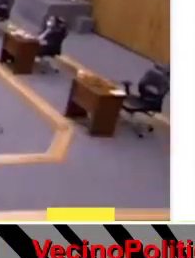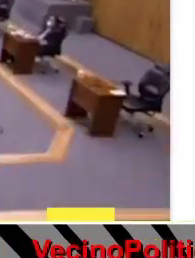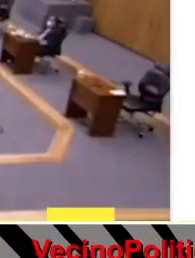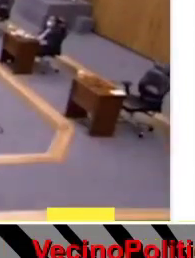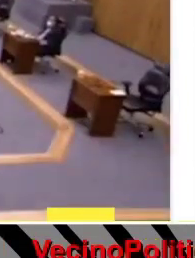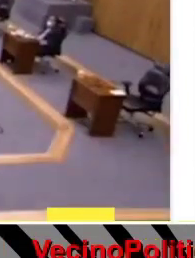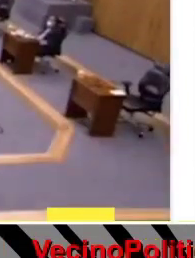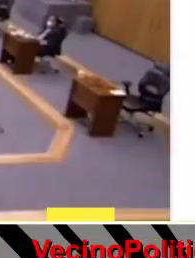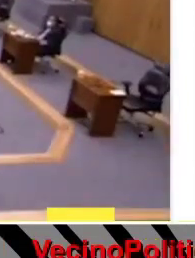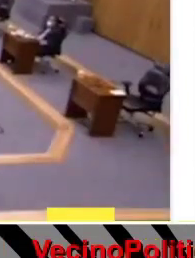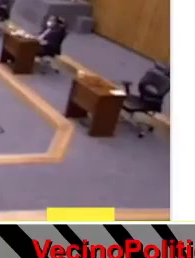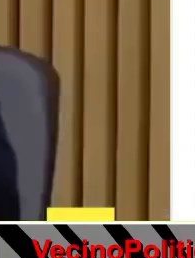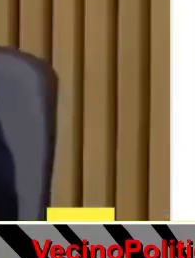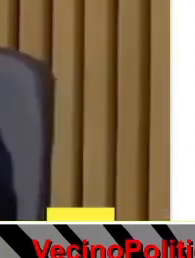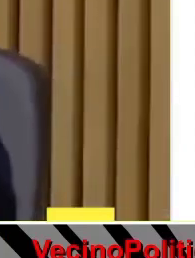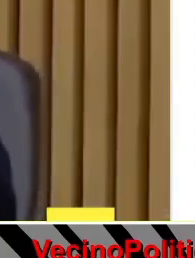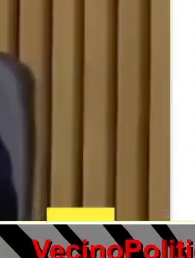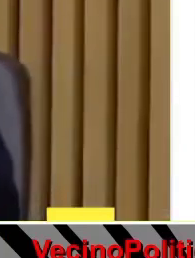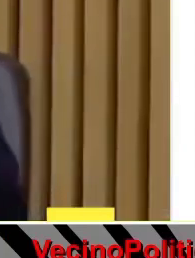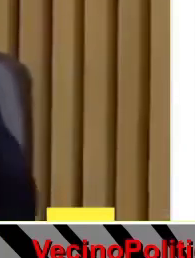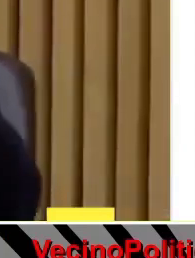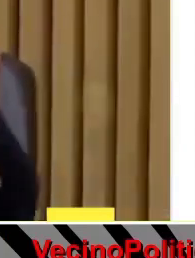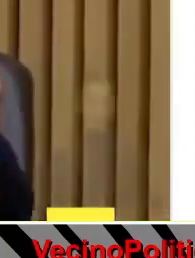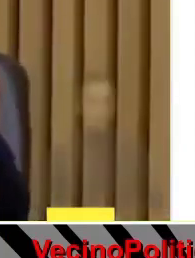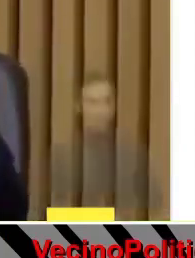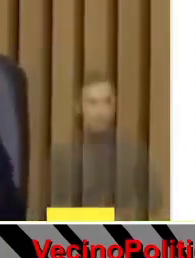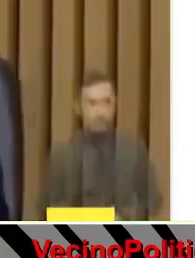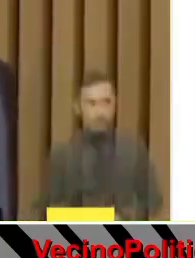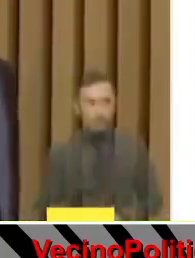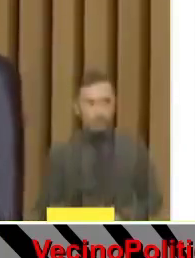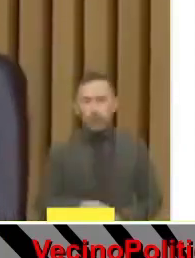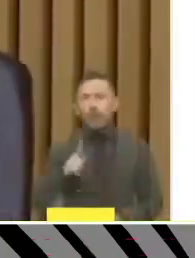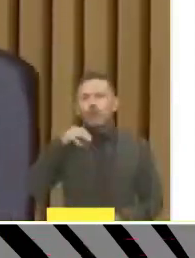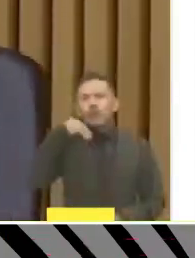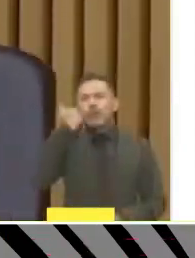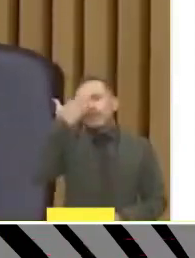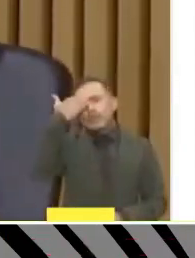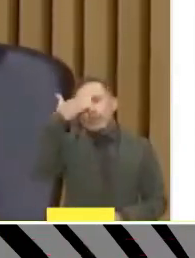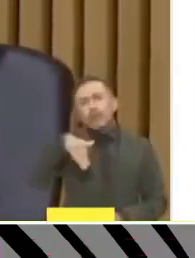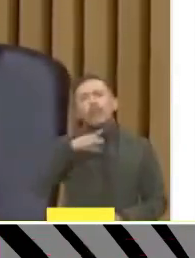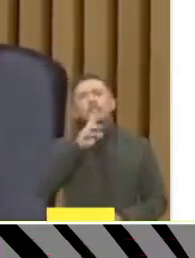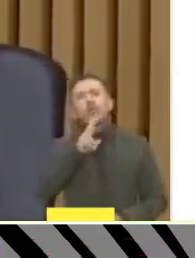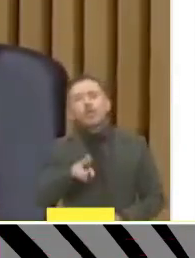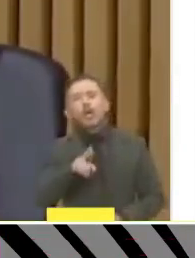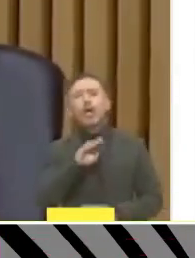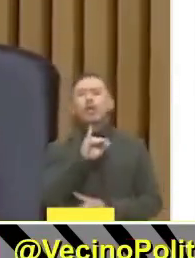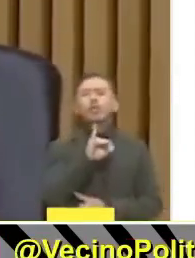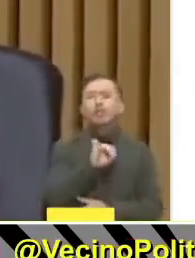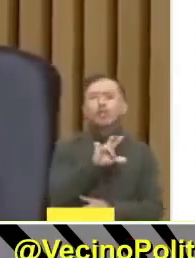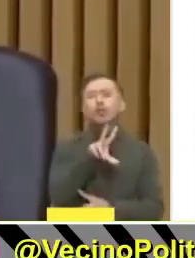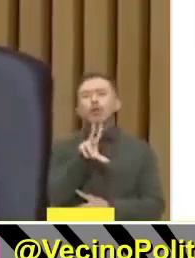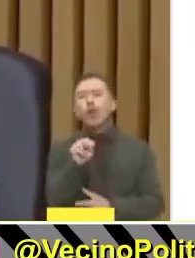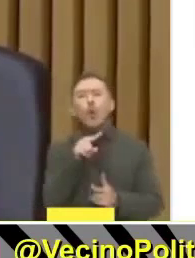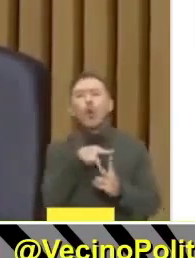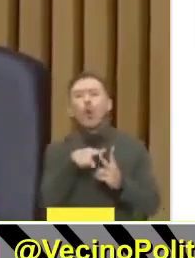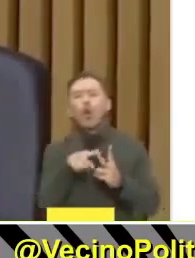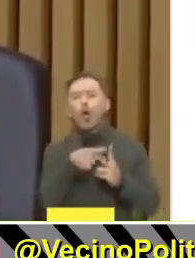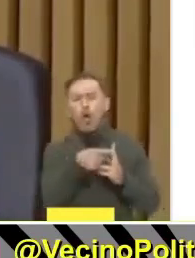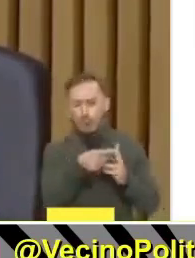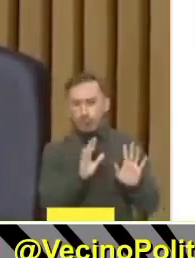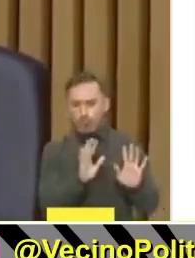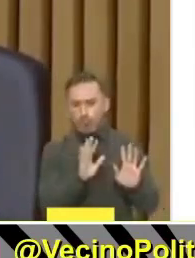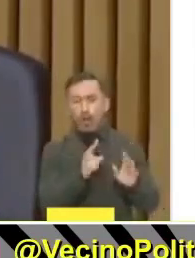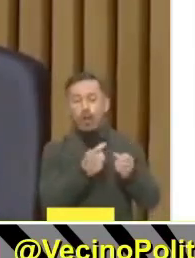o no. ¿Está usted de acuerdo en renunciar al seguro de